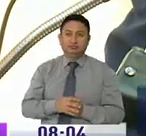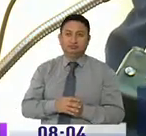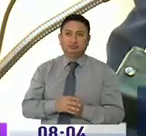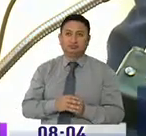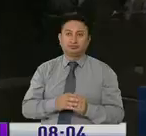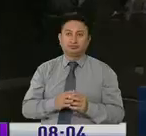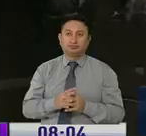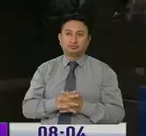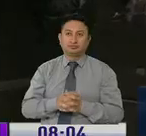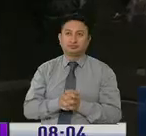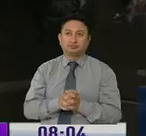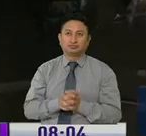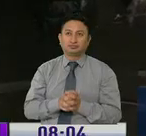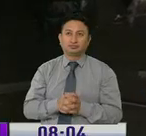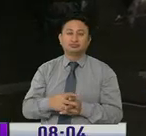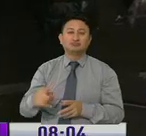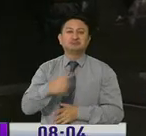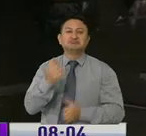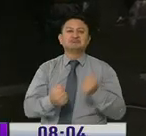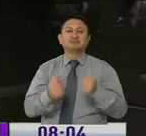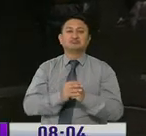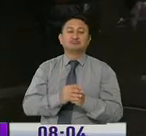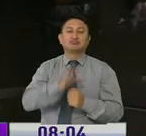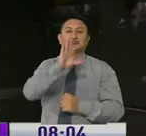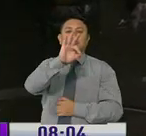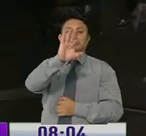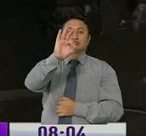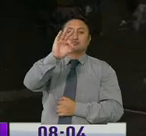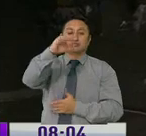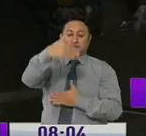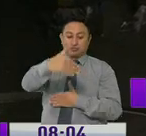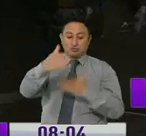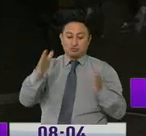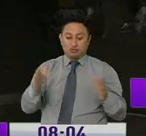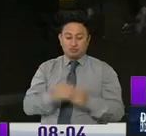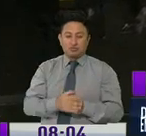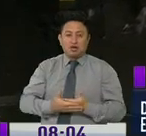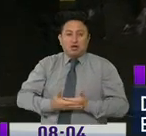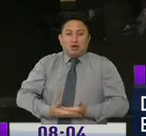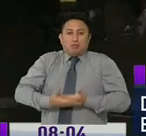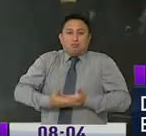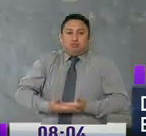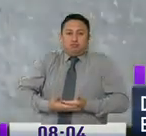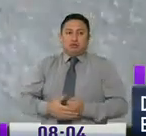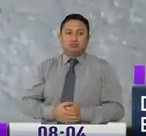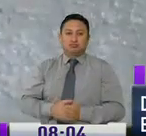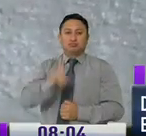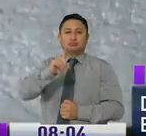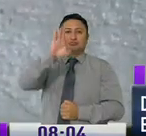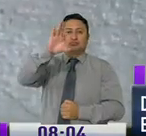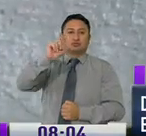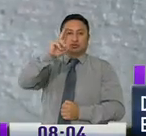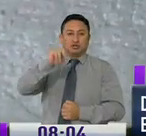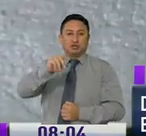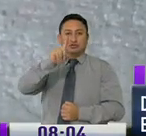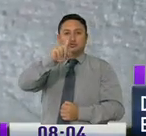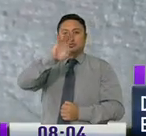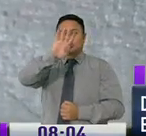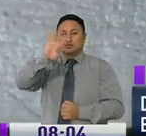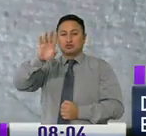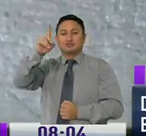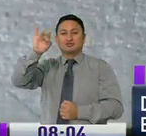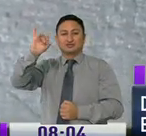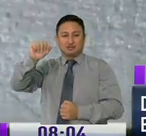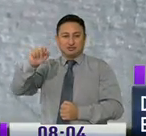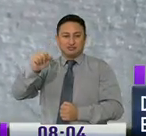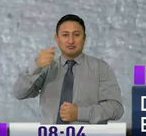reglamentación interna. En el camión encontraron 990 paquetes, el peso de la droga alcanzó una tonelada 144 kilos de clorhidrato